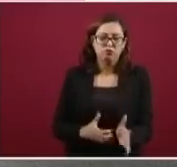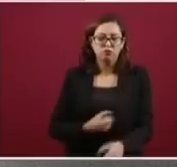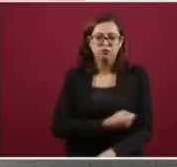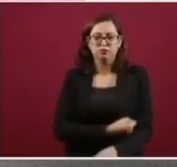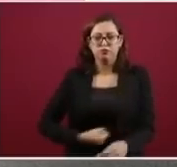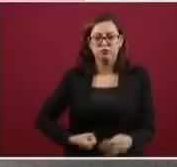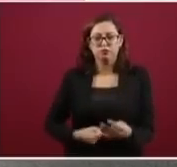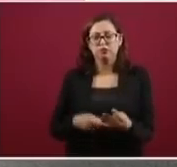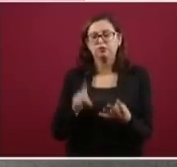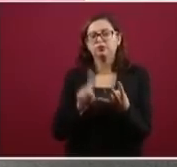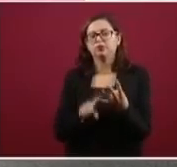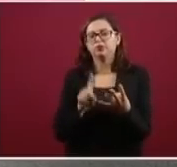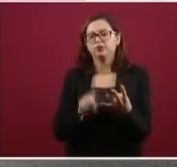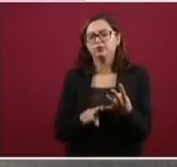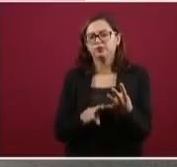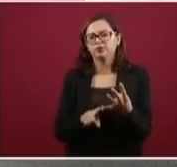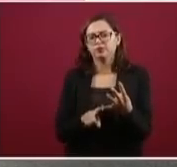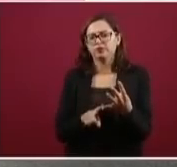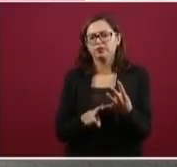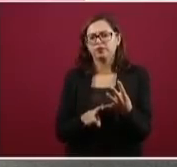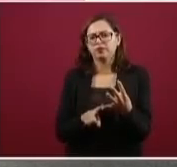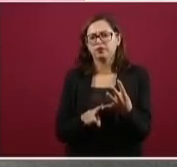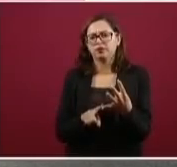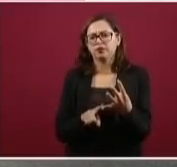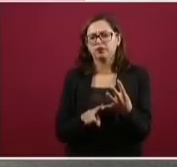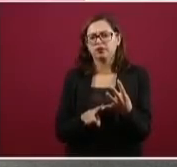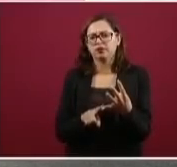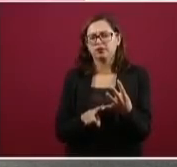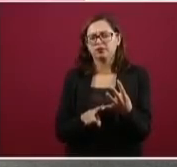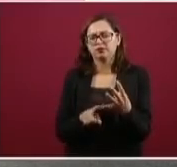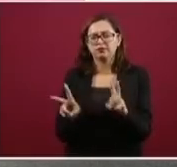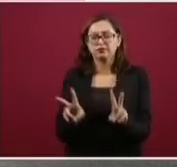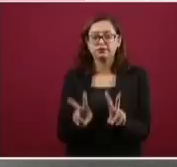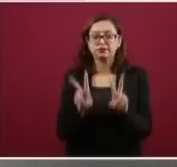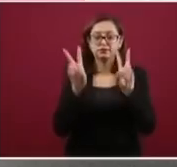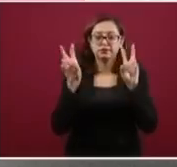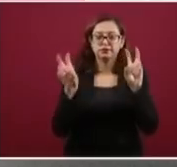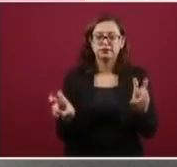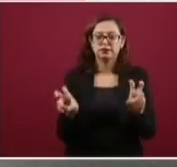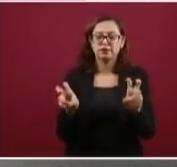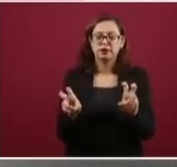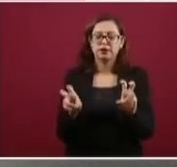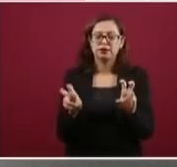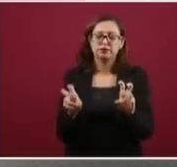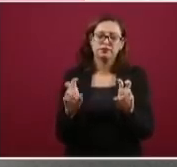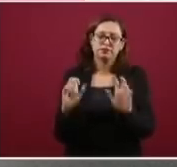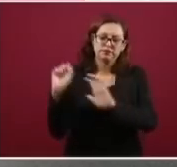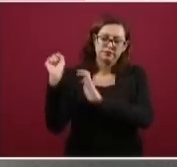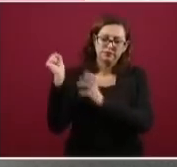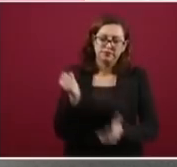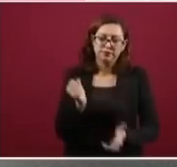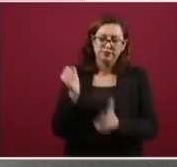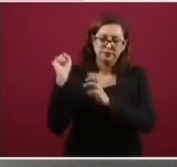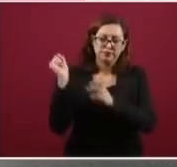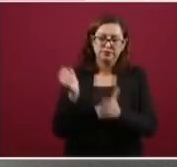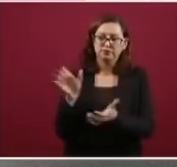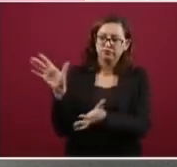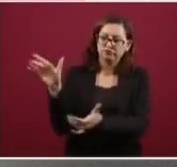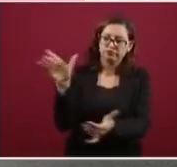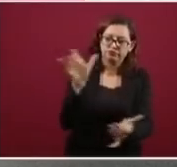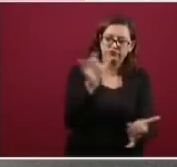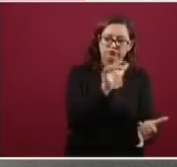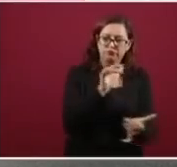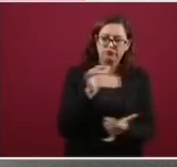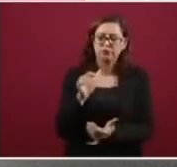el principio relacionado con la parte de ingresos que tiene que ver con el fortalecimiento de la recaudación y el